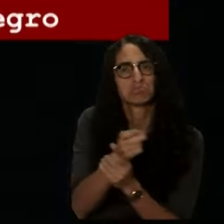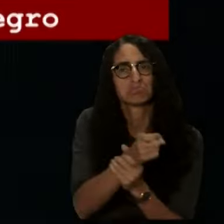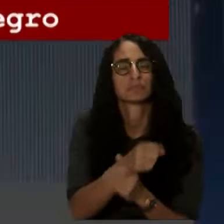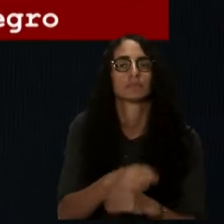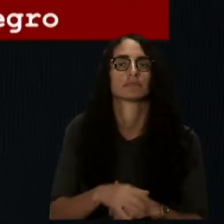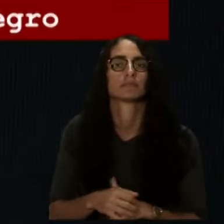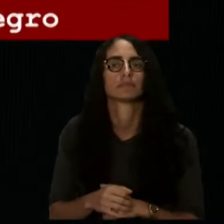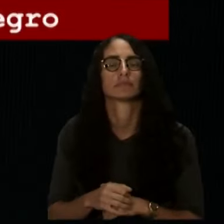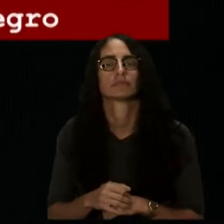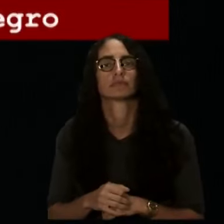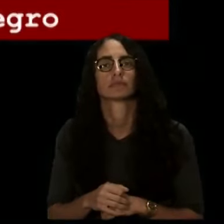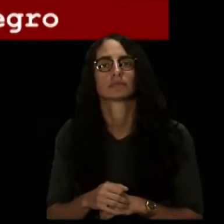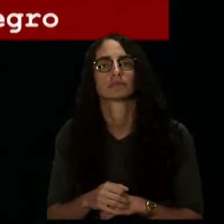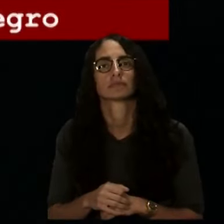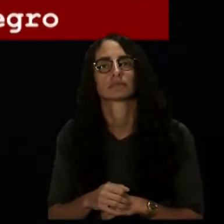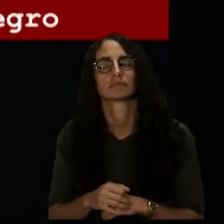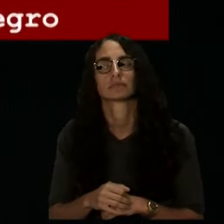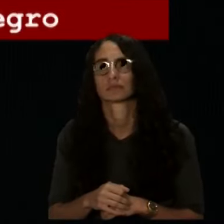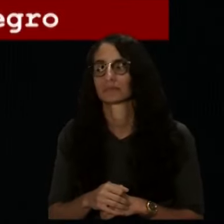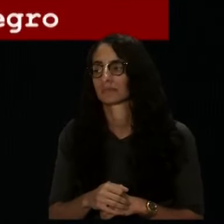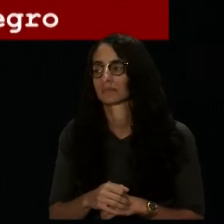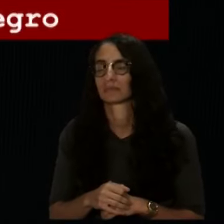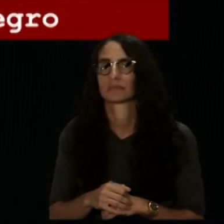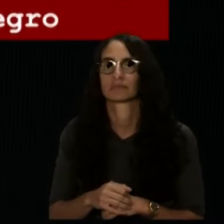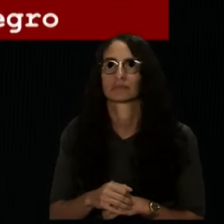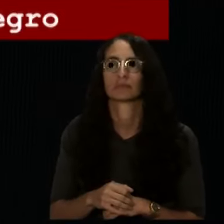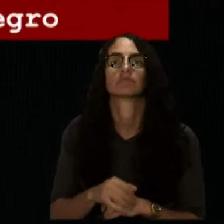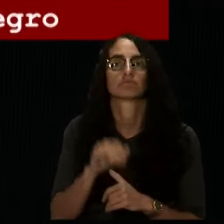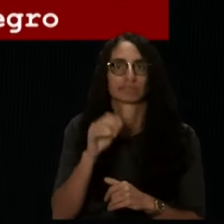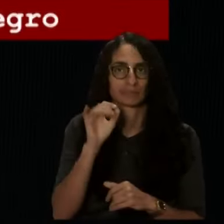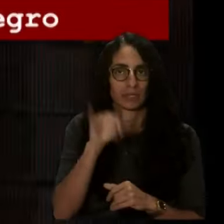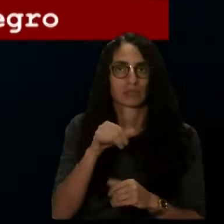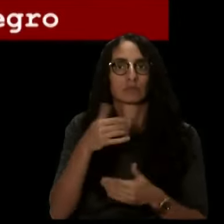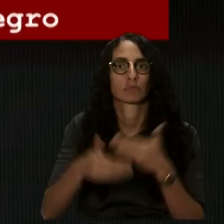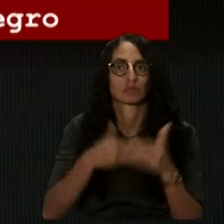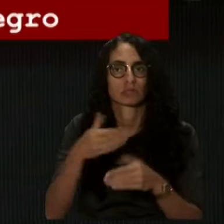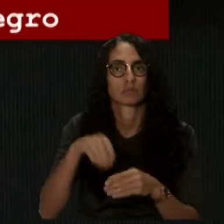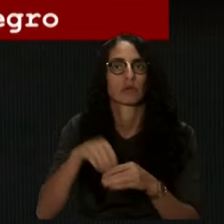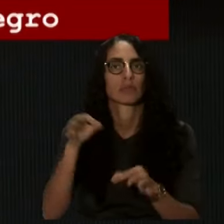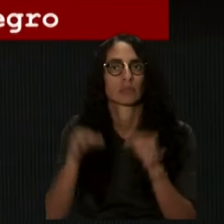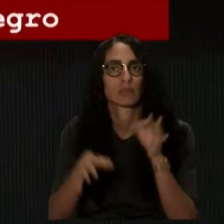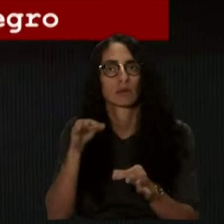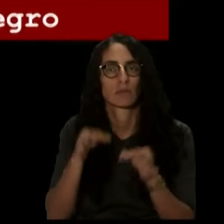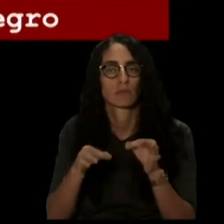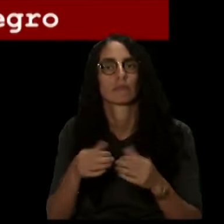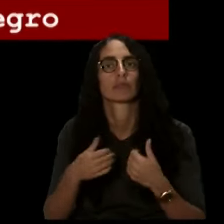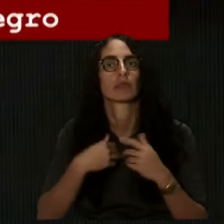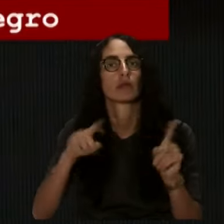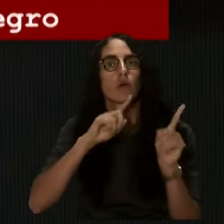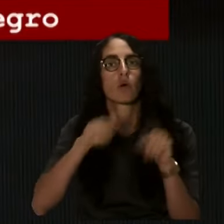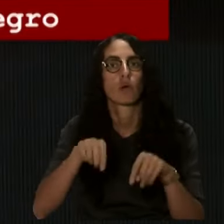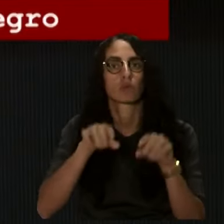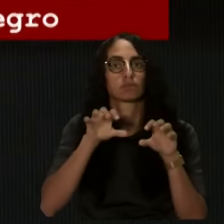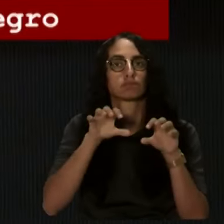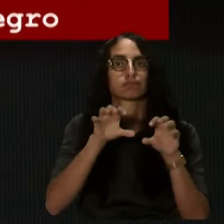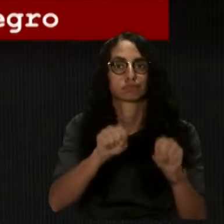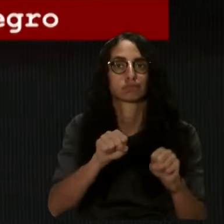dispararle esta persona por estos hechos fueron llevados al tribunal tiene tiene una orden de arresto con